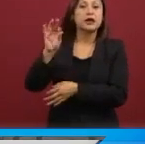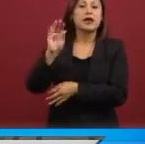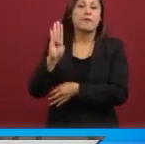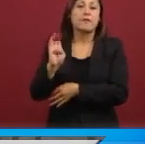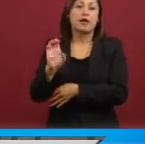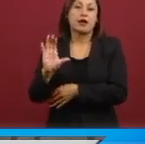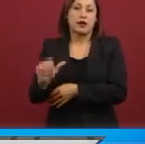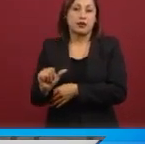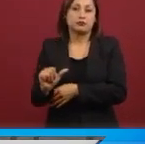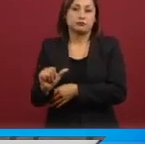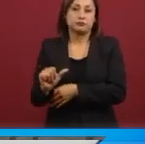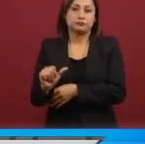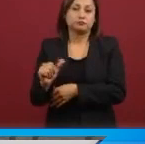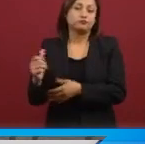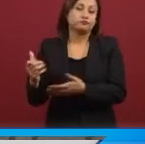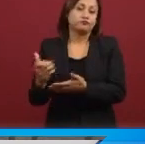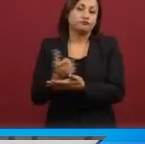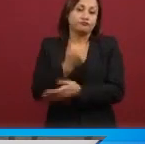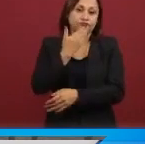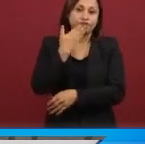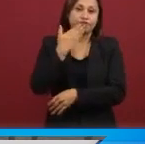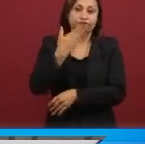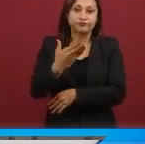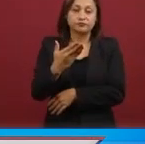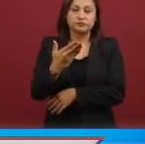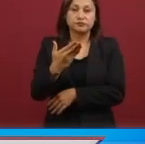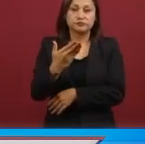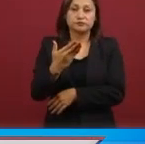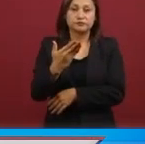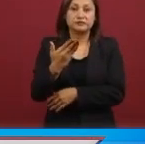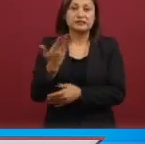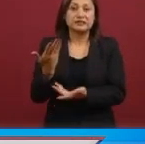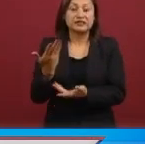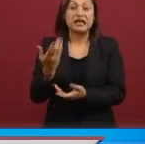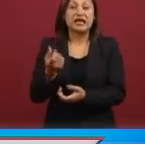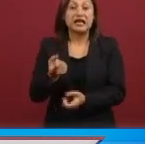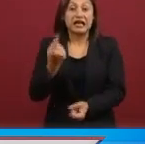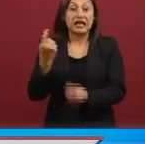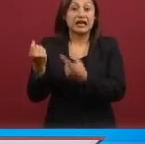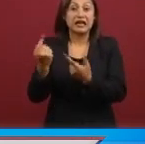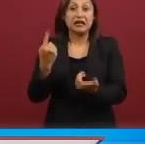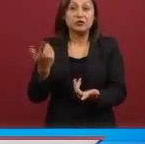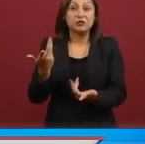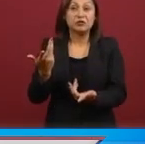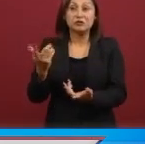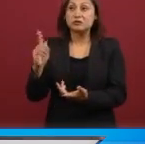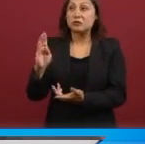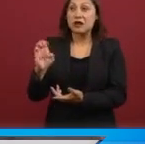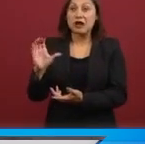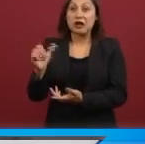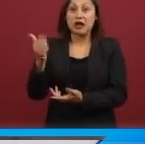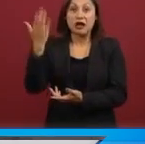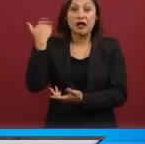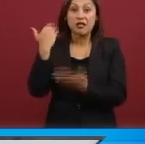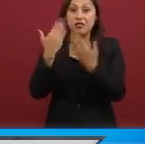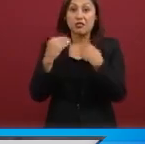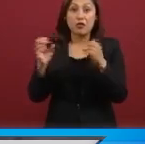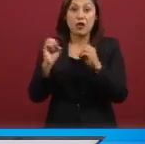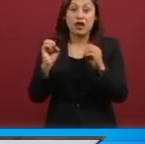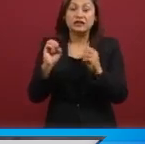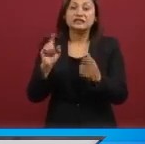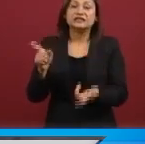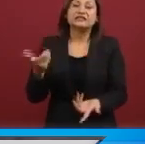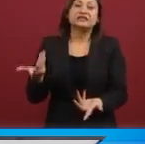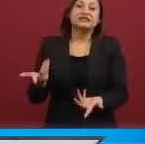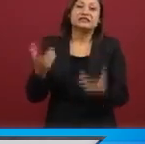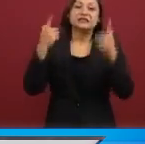conformación de comités de padres de familia y maestros en todas las escuelas del país para que se les asignen recursos de acuerdo al número de estudiantes, para mejorar y